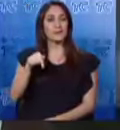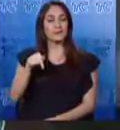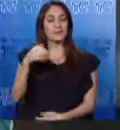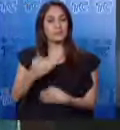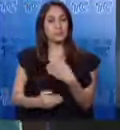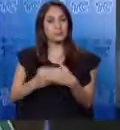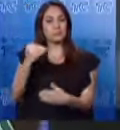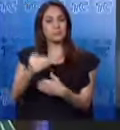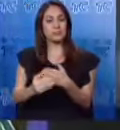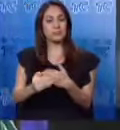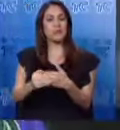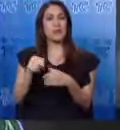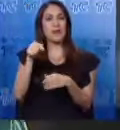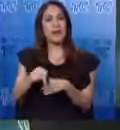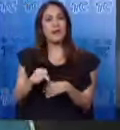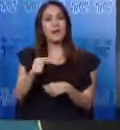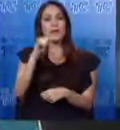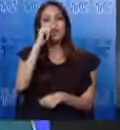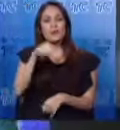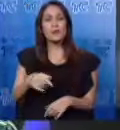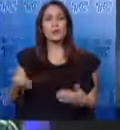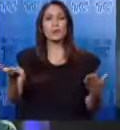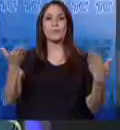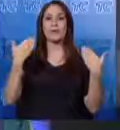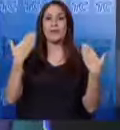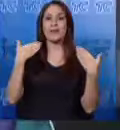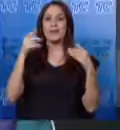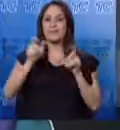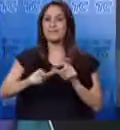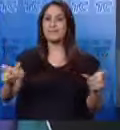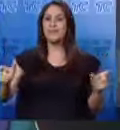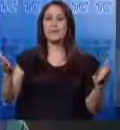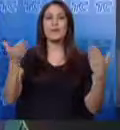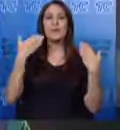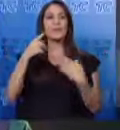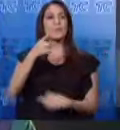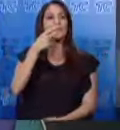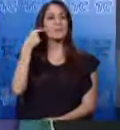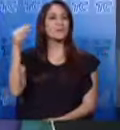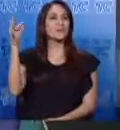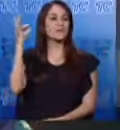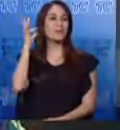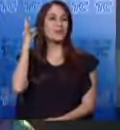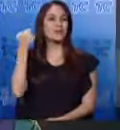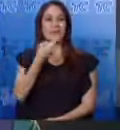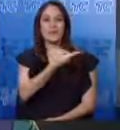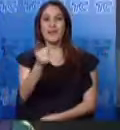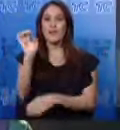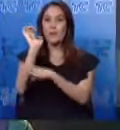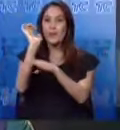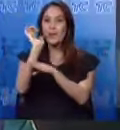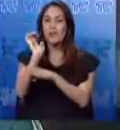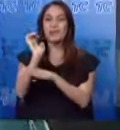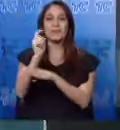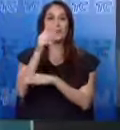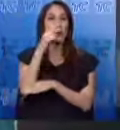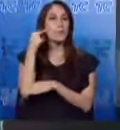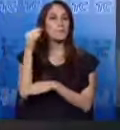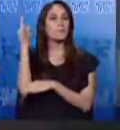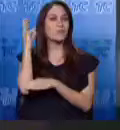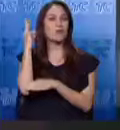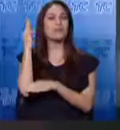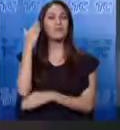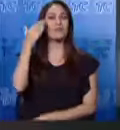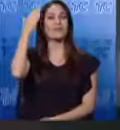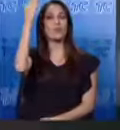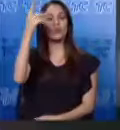etapa, se forma el guayaquileño, la guayaquileña, el ecuatoriano, la ecuatoriana del